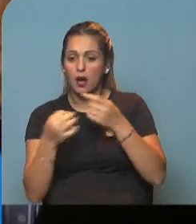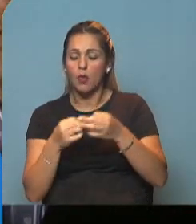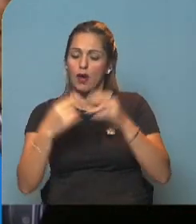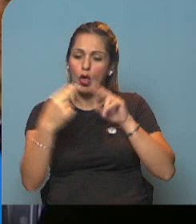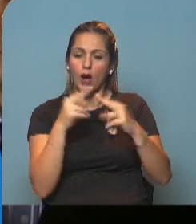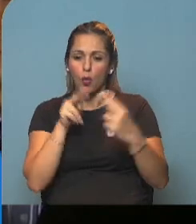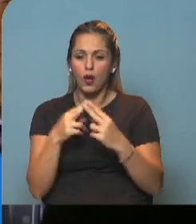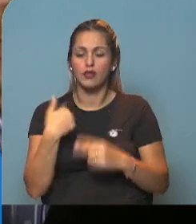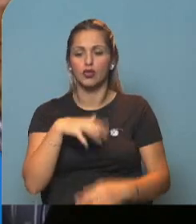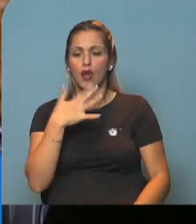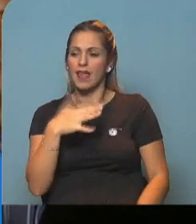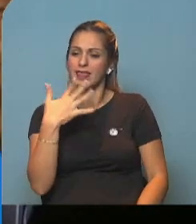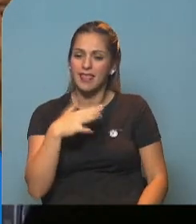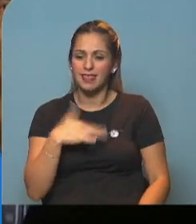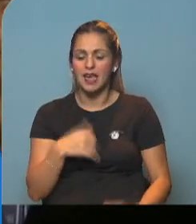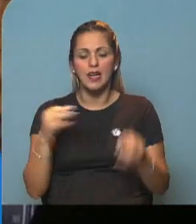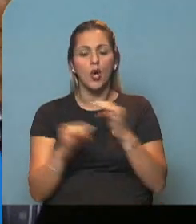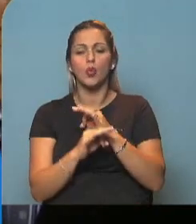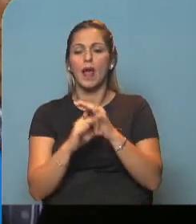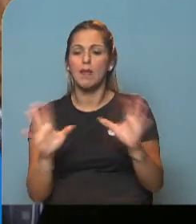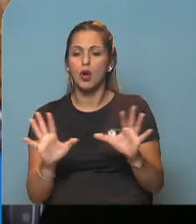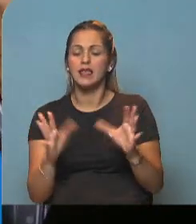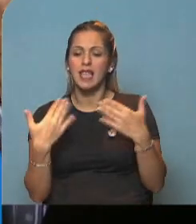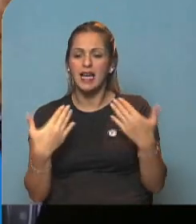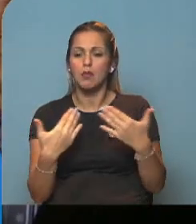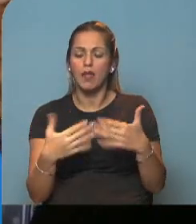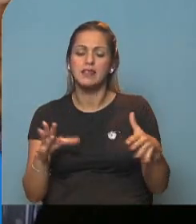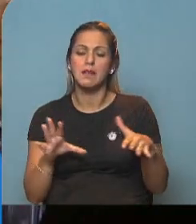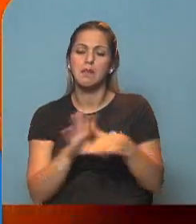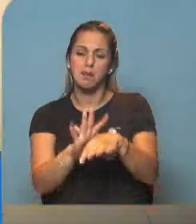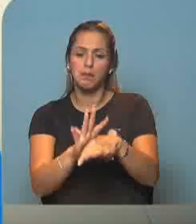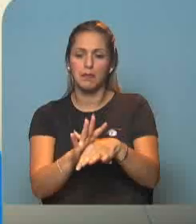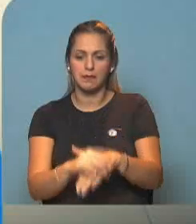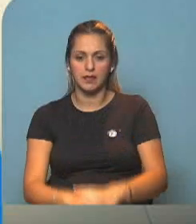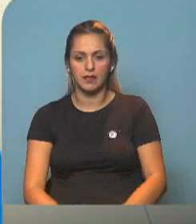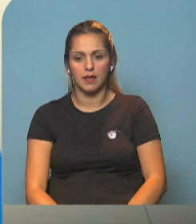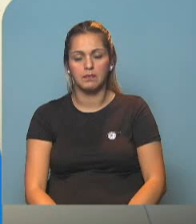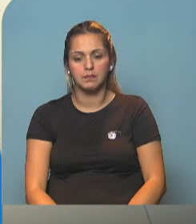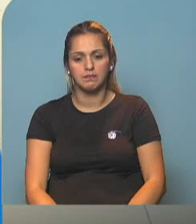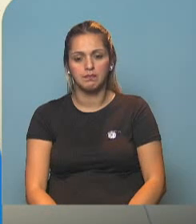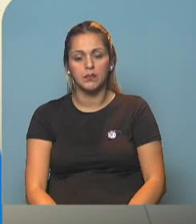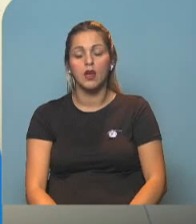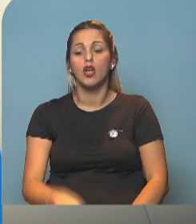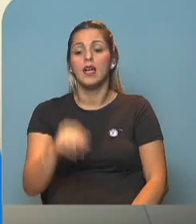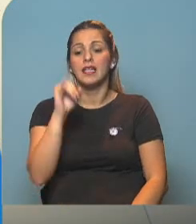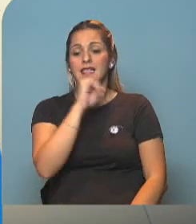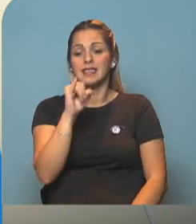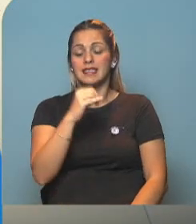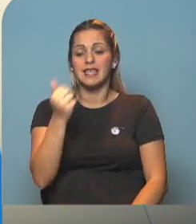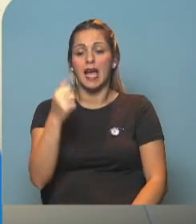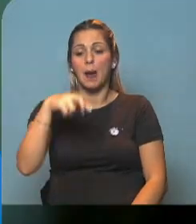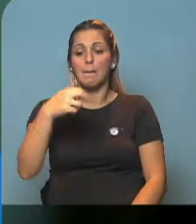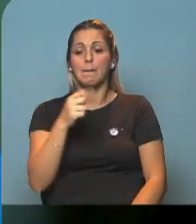reencuentro, el entendimiento y una democracia que pueda ser perfectible. Rodríguez Zapatero pidió a